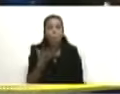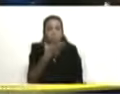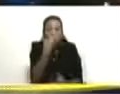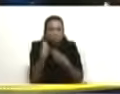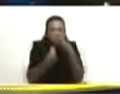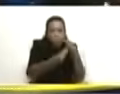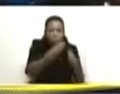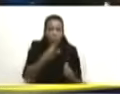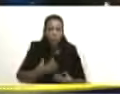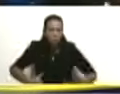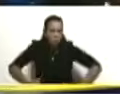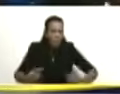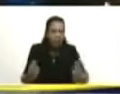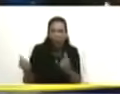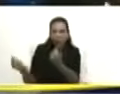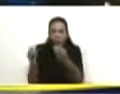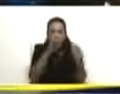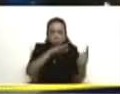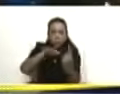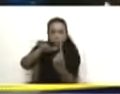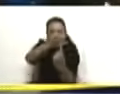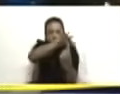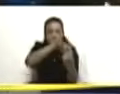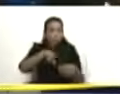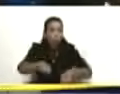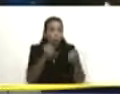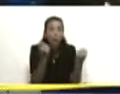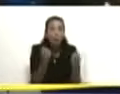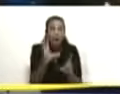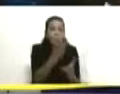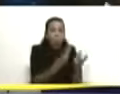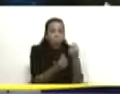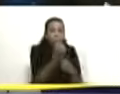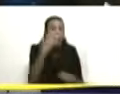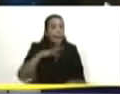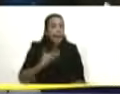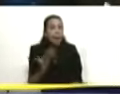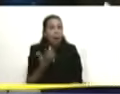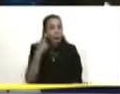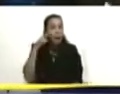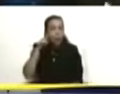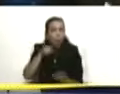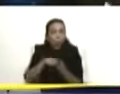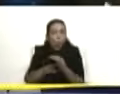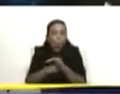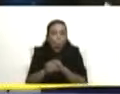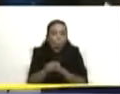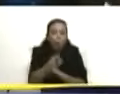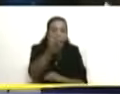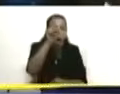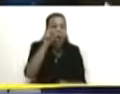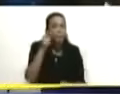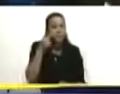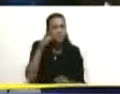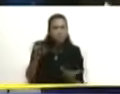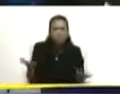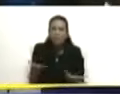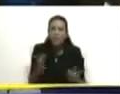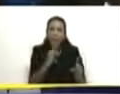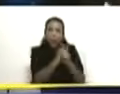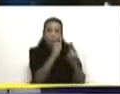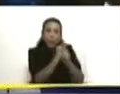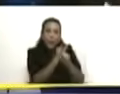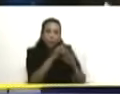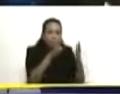se degradó y la cultura degradada del capitalismo pretende a veces portarse a través de esto, de las redes